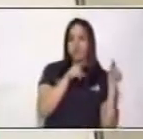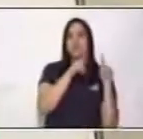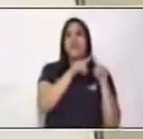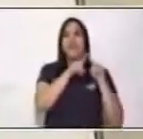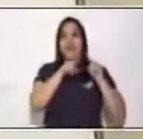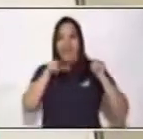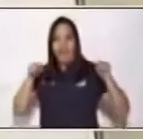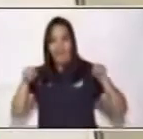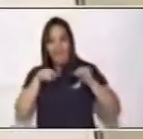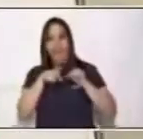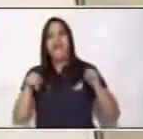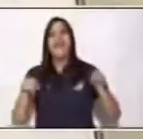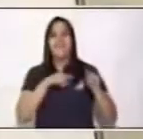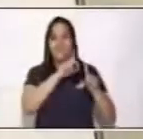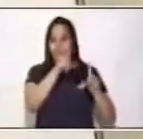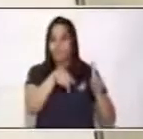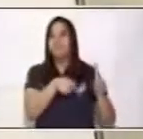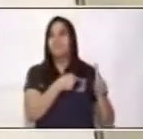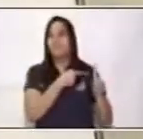de una suma